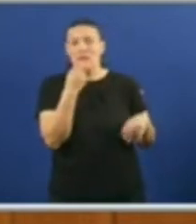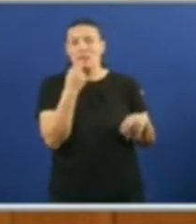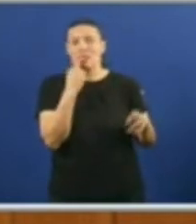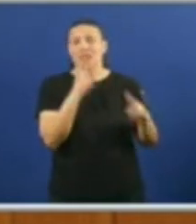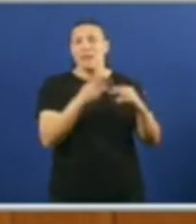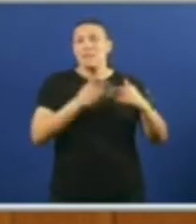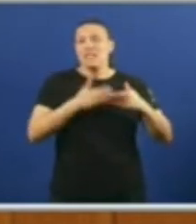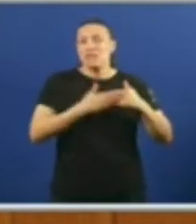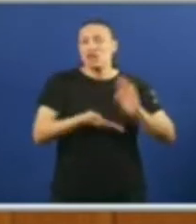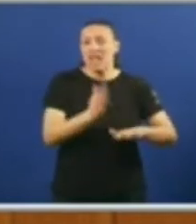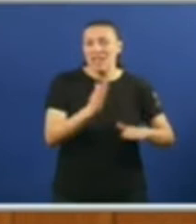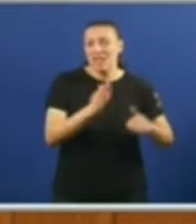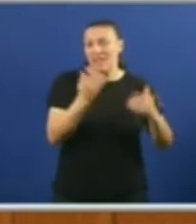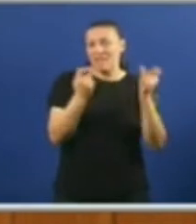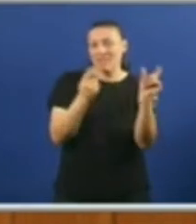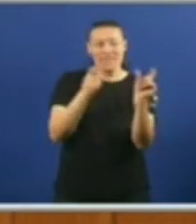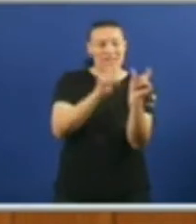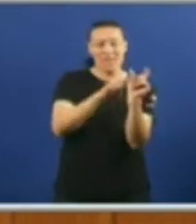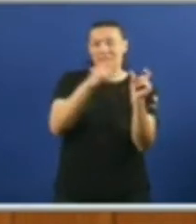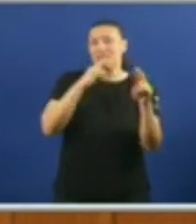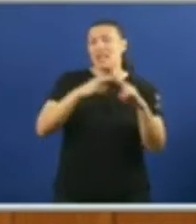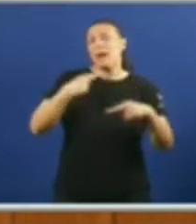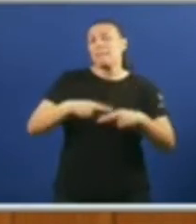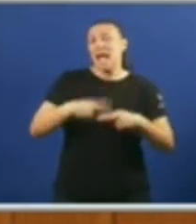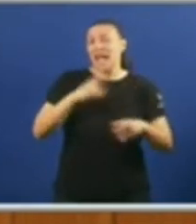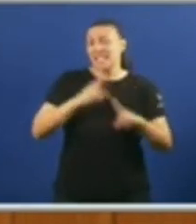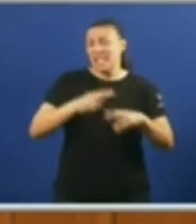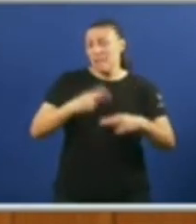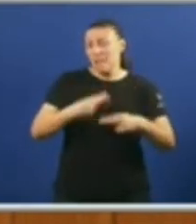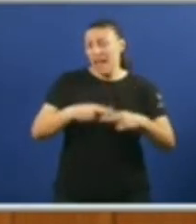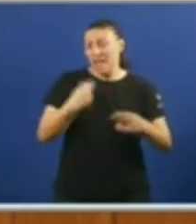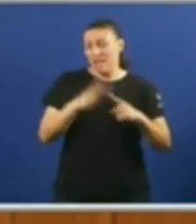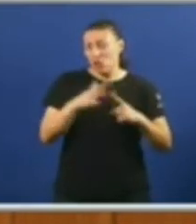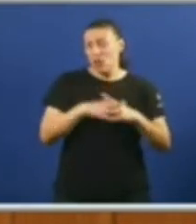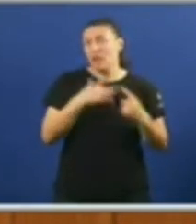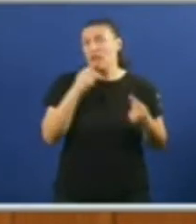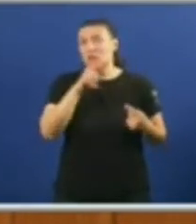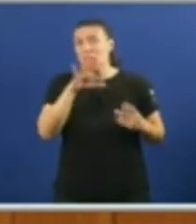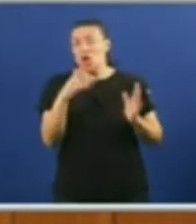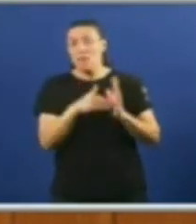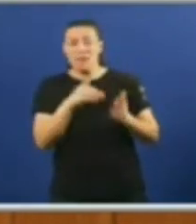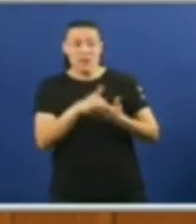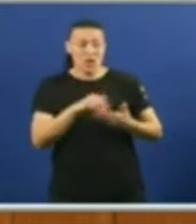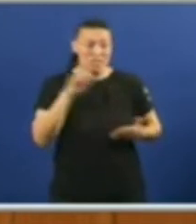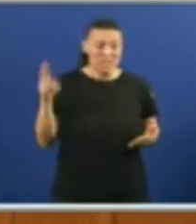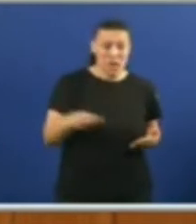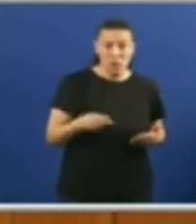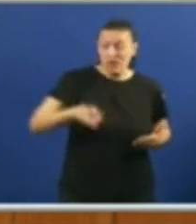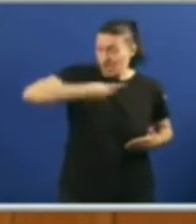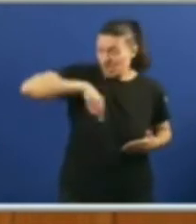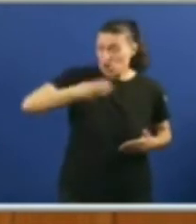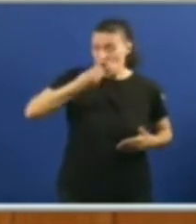peaxes. Unhas peaxes que globalmente na factura significan uns 25.000 millóns de euros que estamos pagando